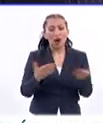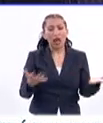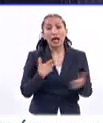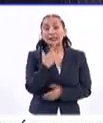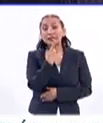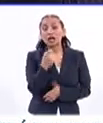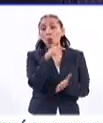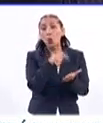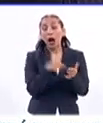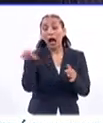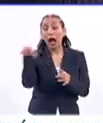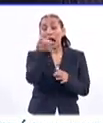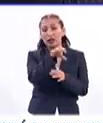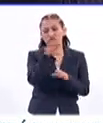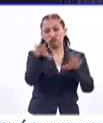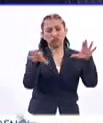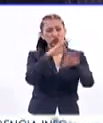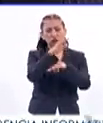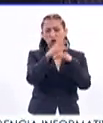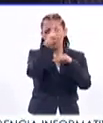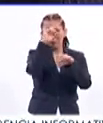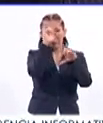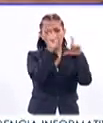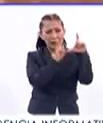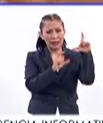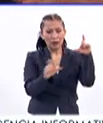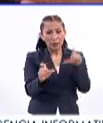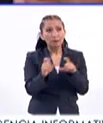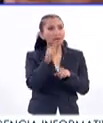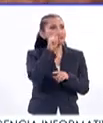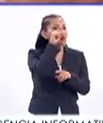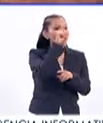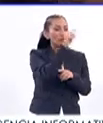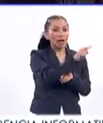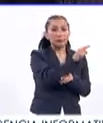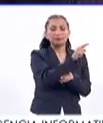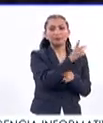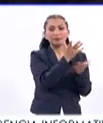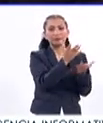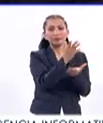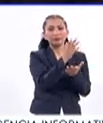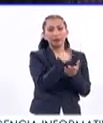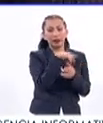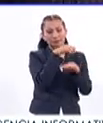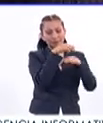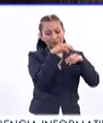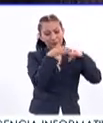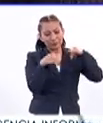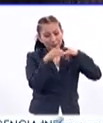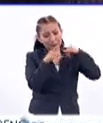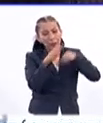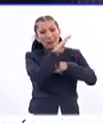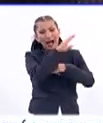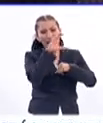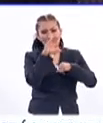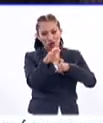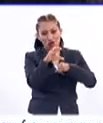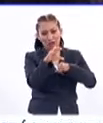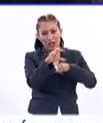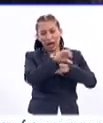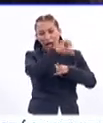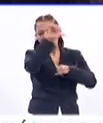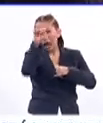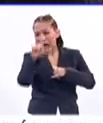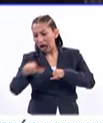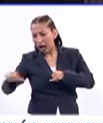tenemos 100 sedes distribuidas por todo el país, desde la península de Baja California